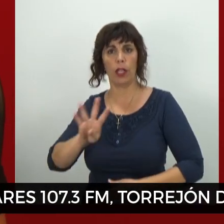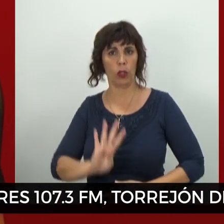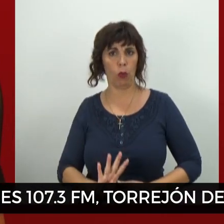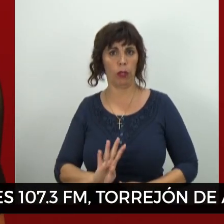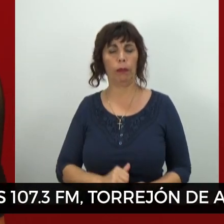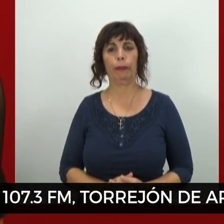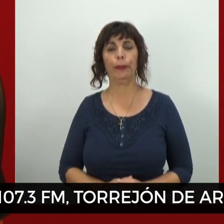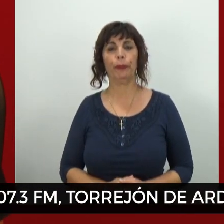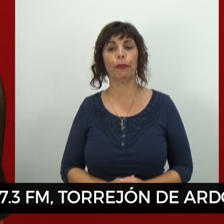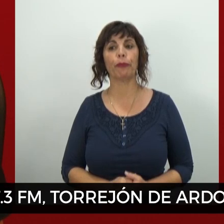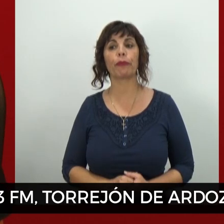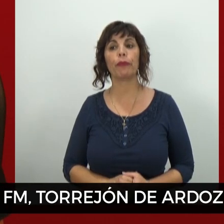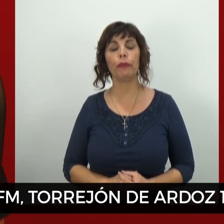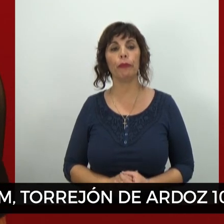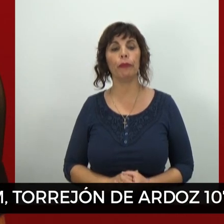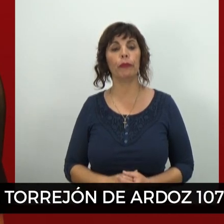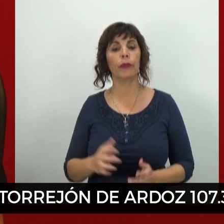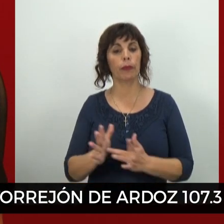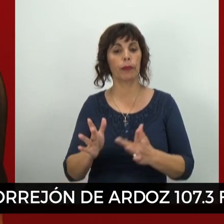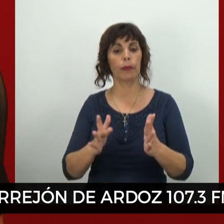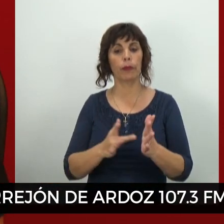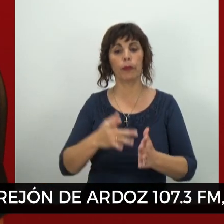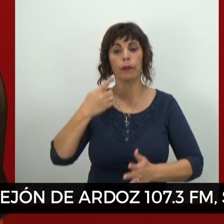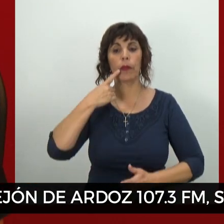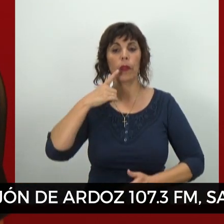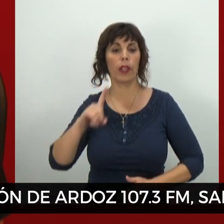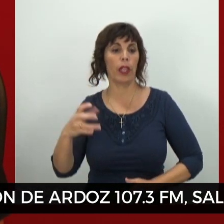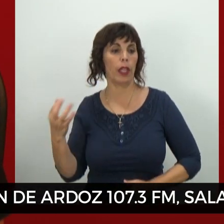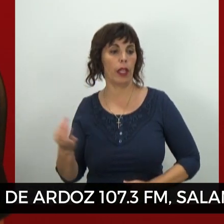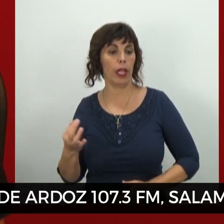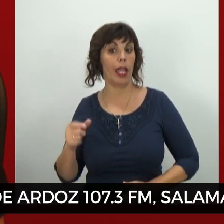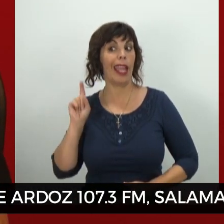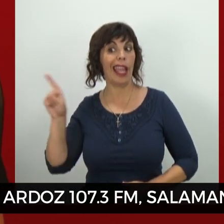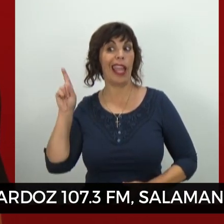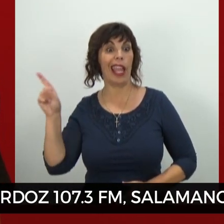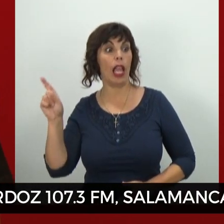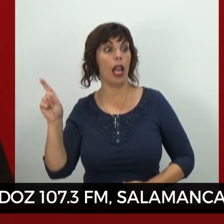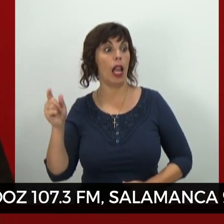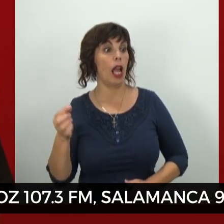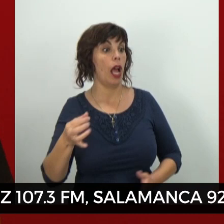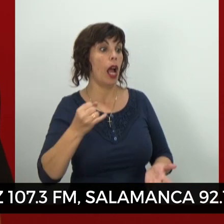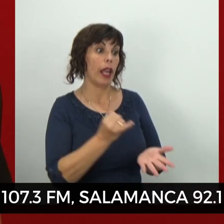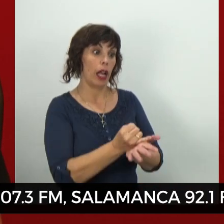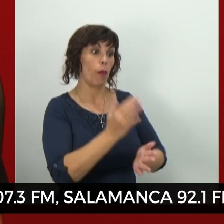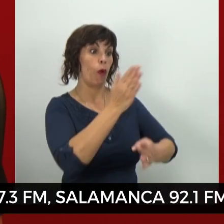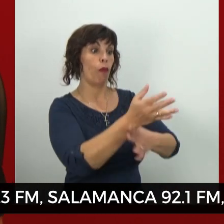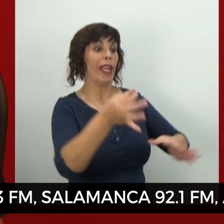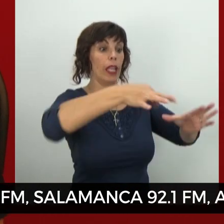Jesucristo dice que Él salió a sembrar. Y mientras Él sembraba,